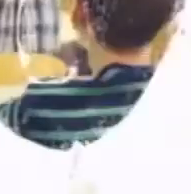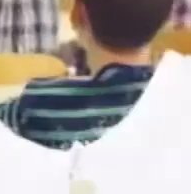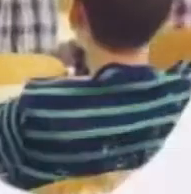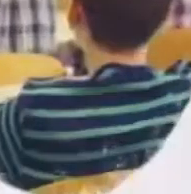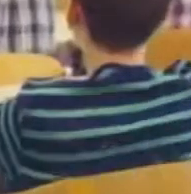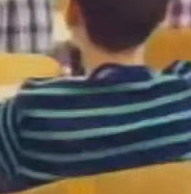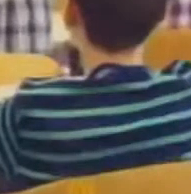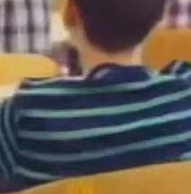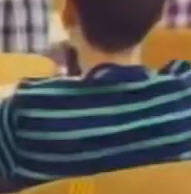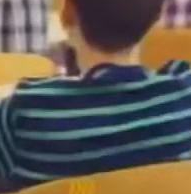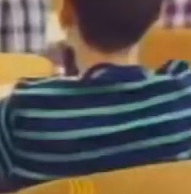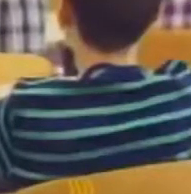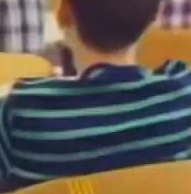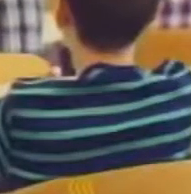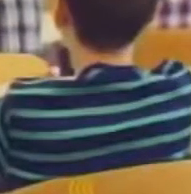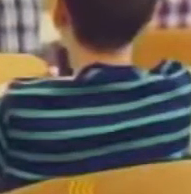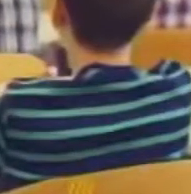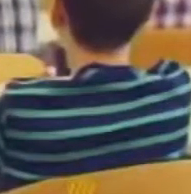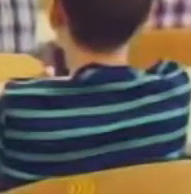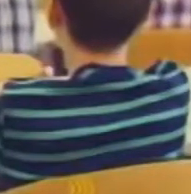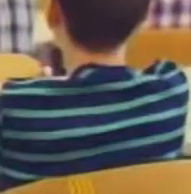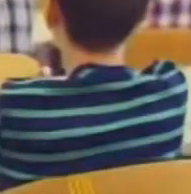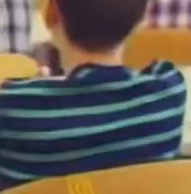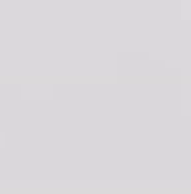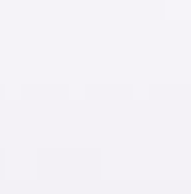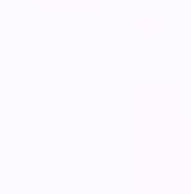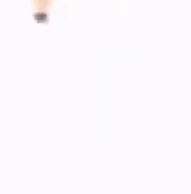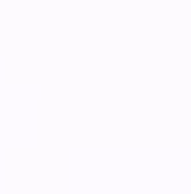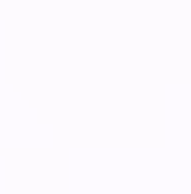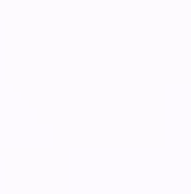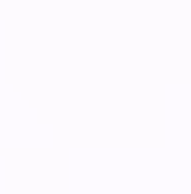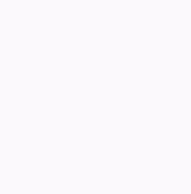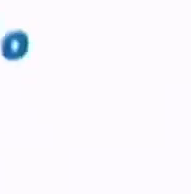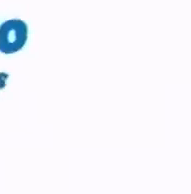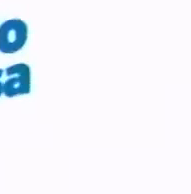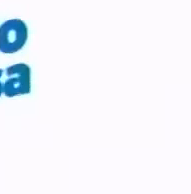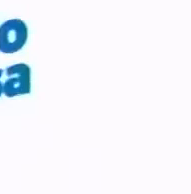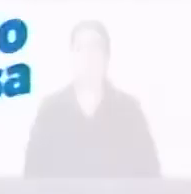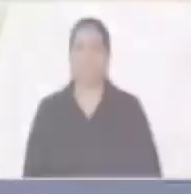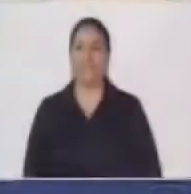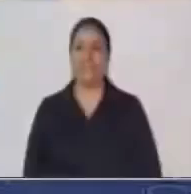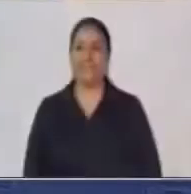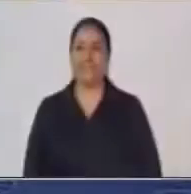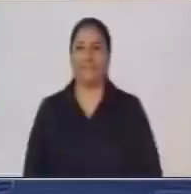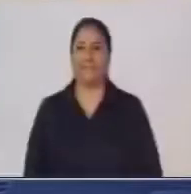A continuación, matemática, cuarto primaria.